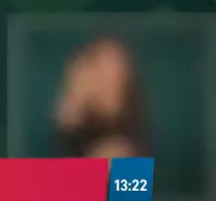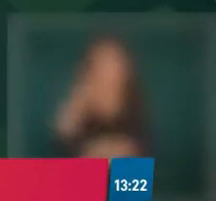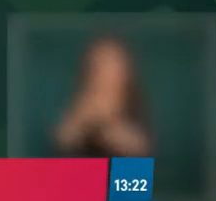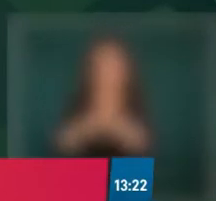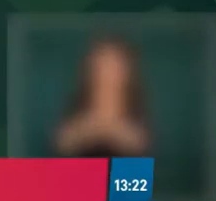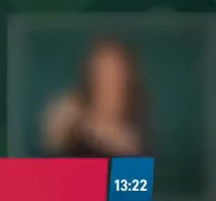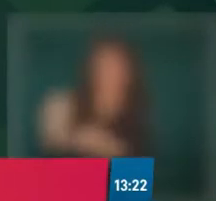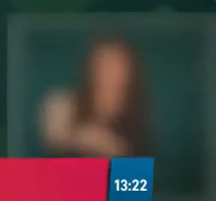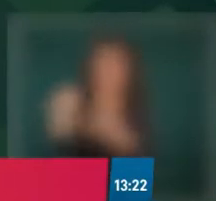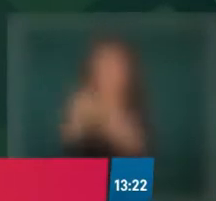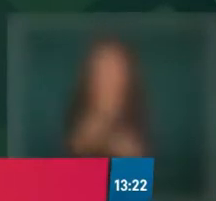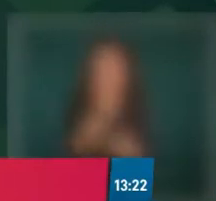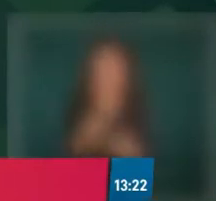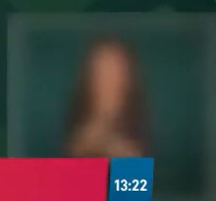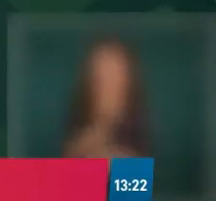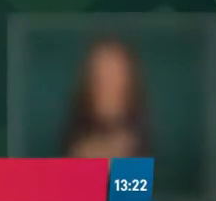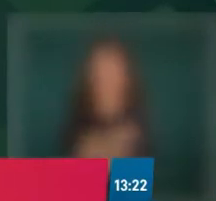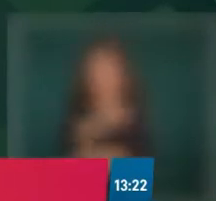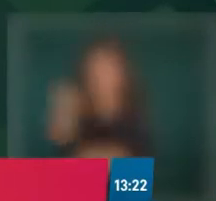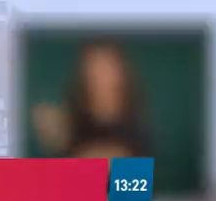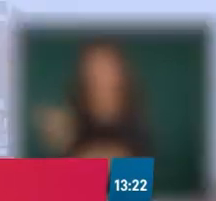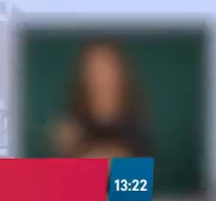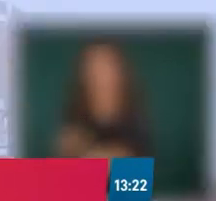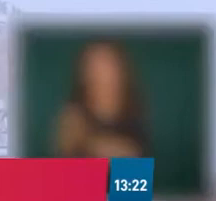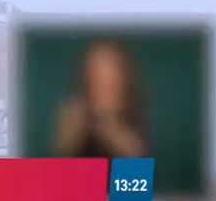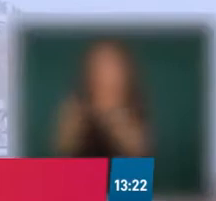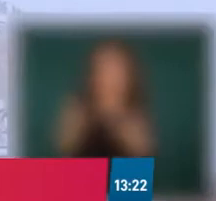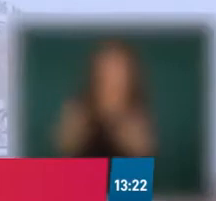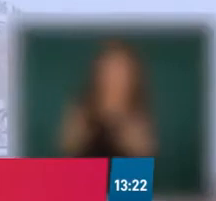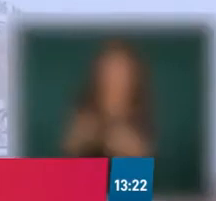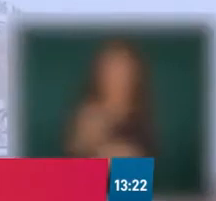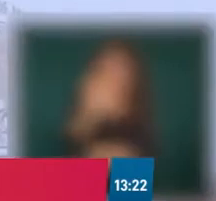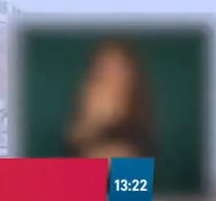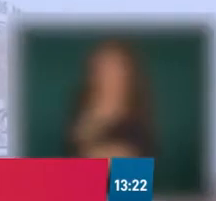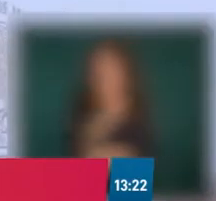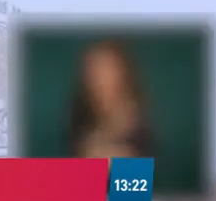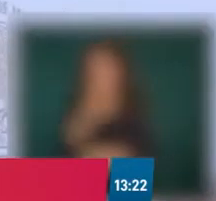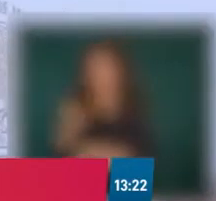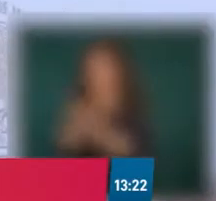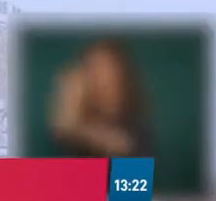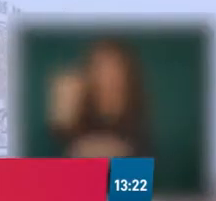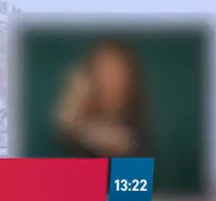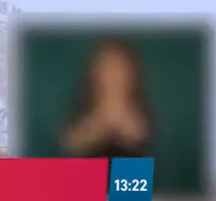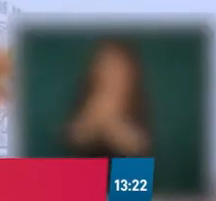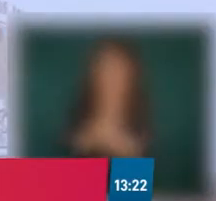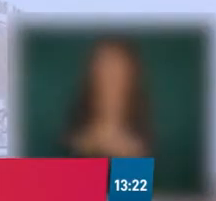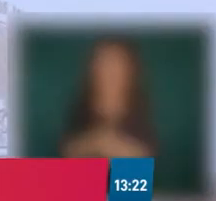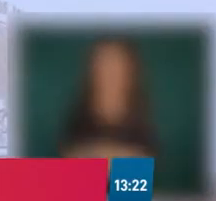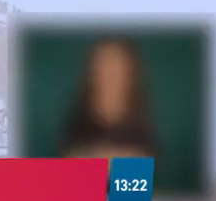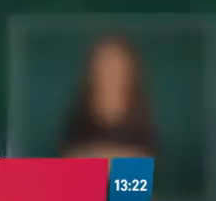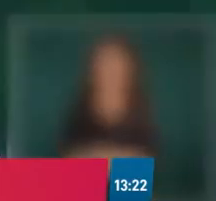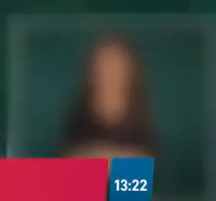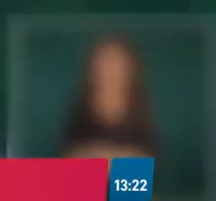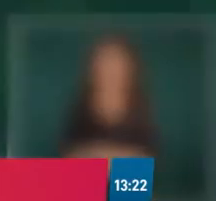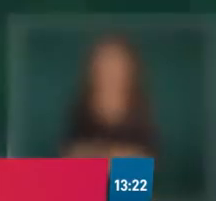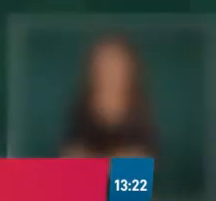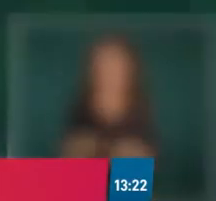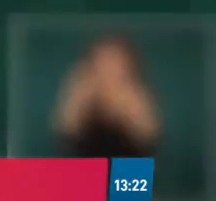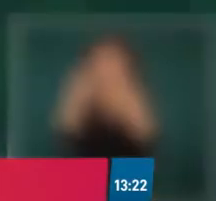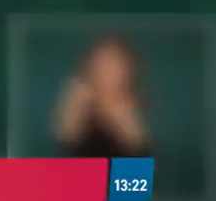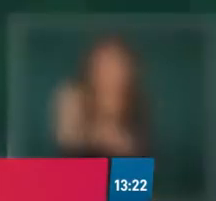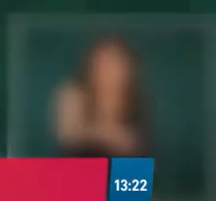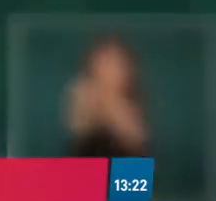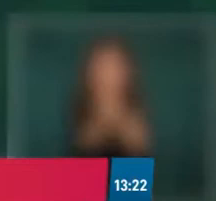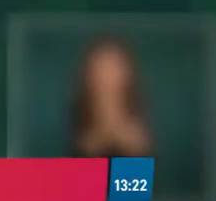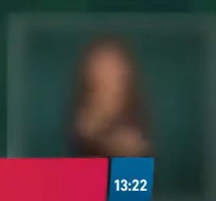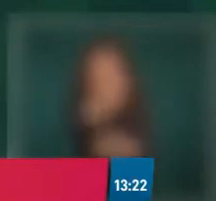está ejerciendo otra cantidad parecida. ¿Cuánto corresponde a Cadereyta? Pues deben de